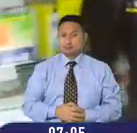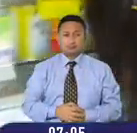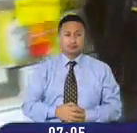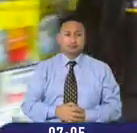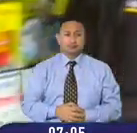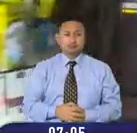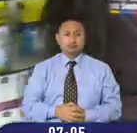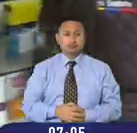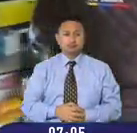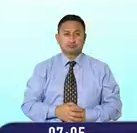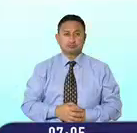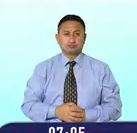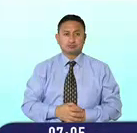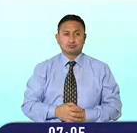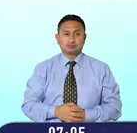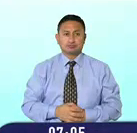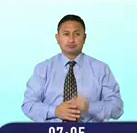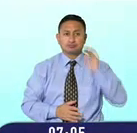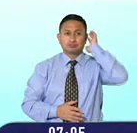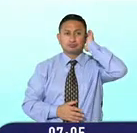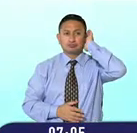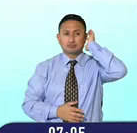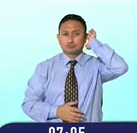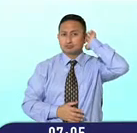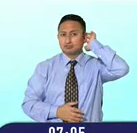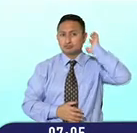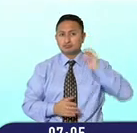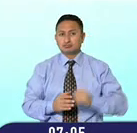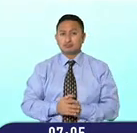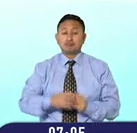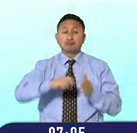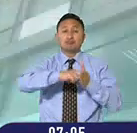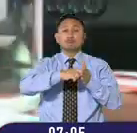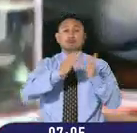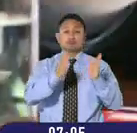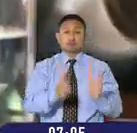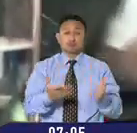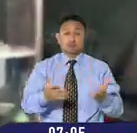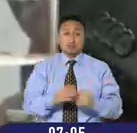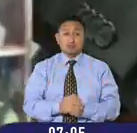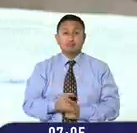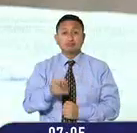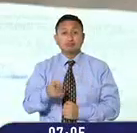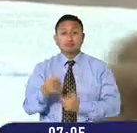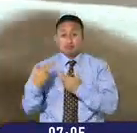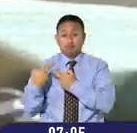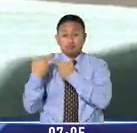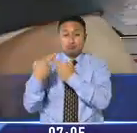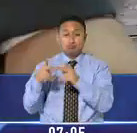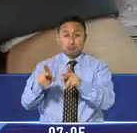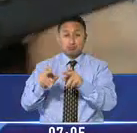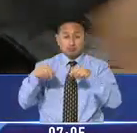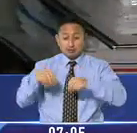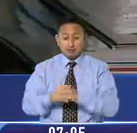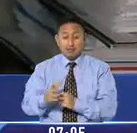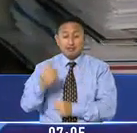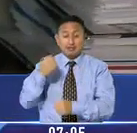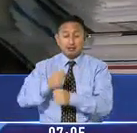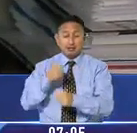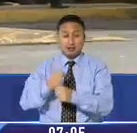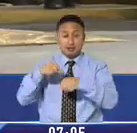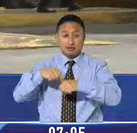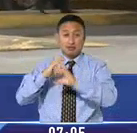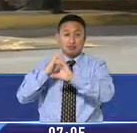César Saona. La Contraloría auditará la concesión de rutas, frecuencias y cupos para la operación de